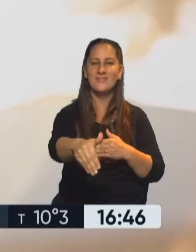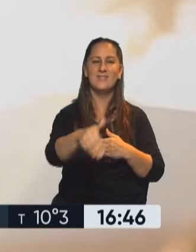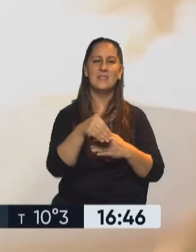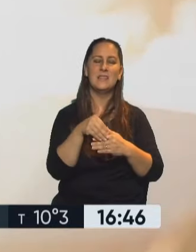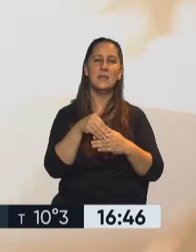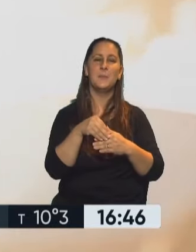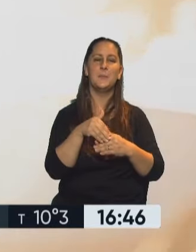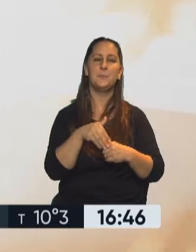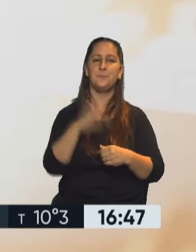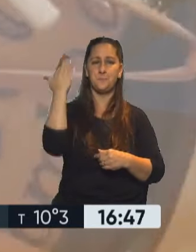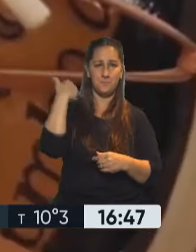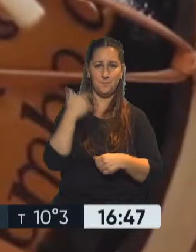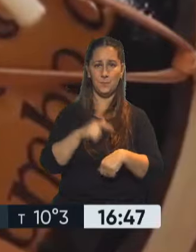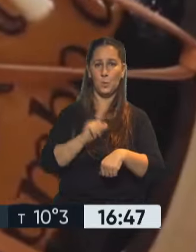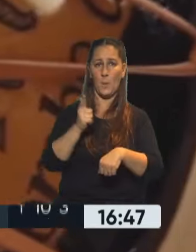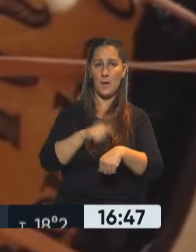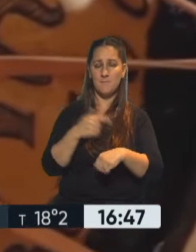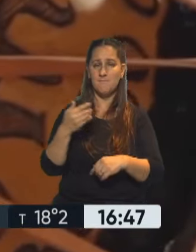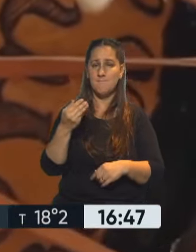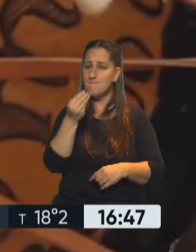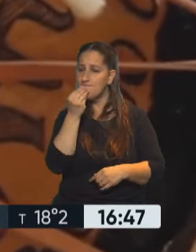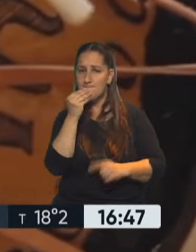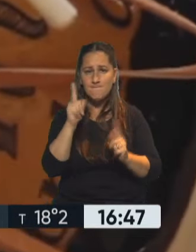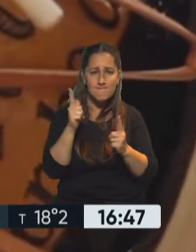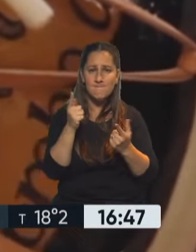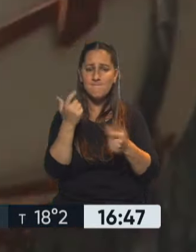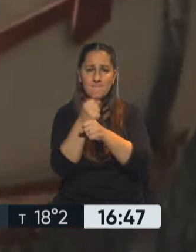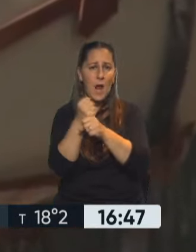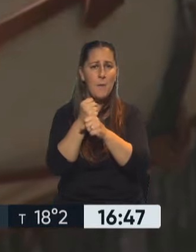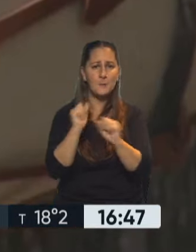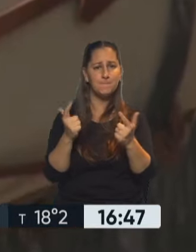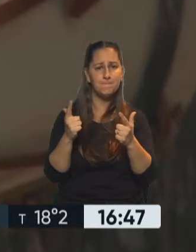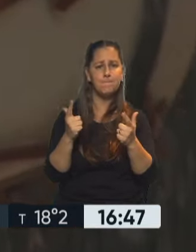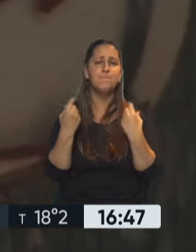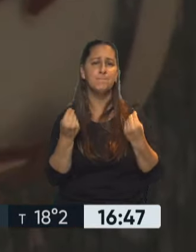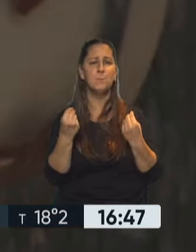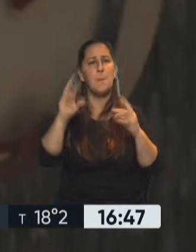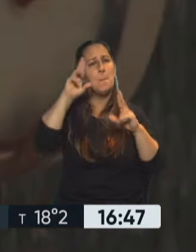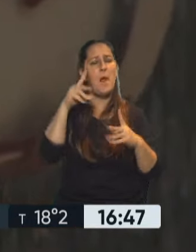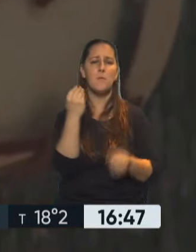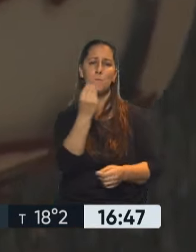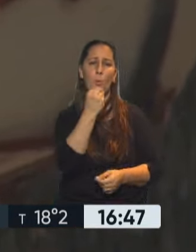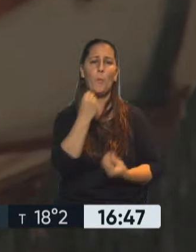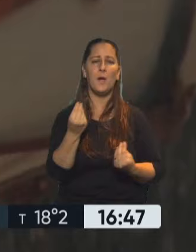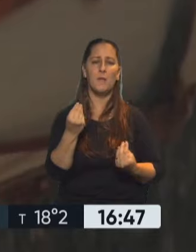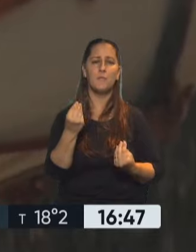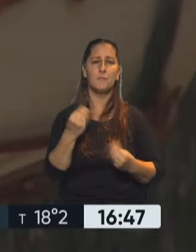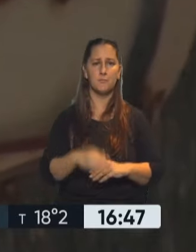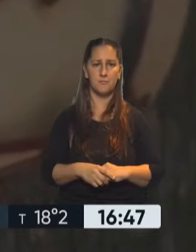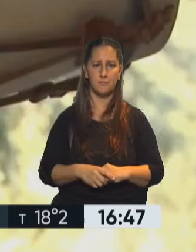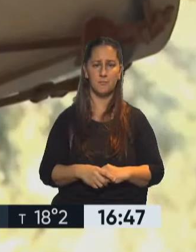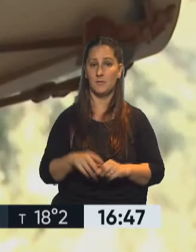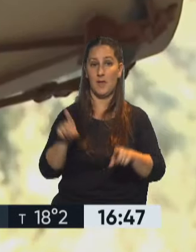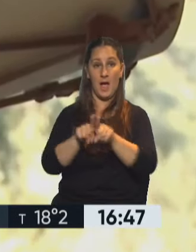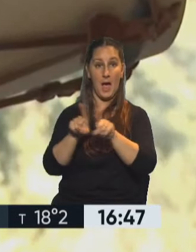cuando nosotros no había pesca, no teníamos para comer, papá no tenía empleo. Entonces, para comer, nosotros con